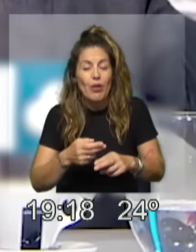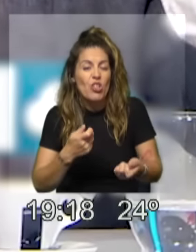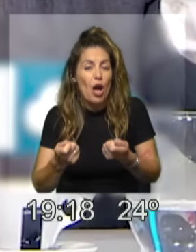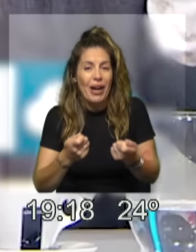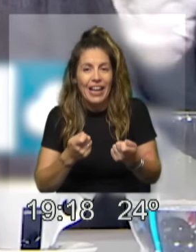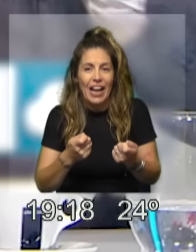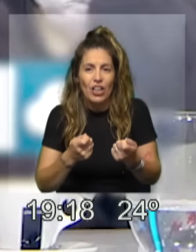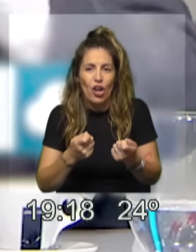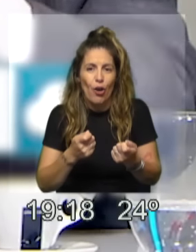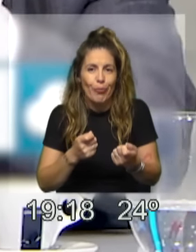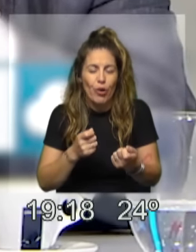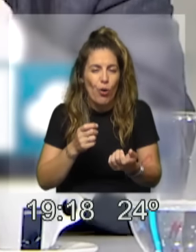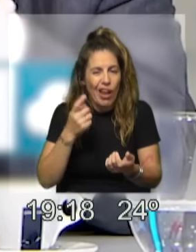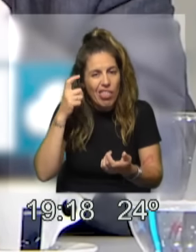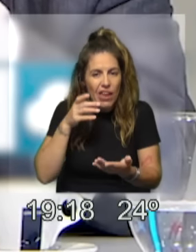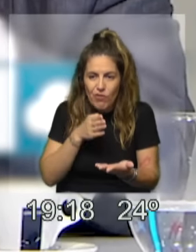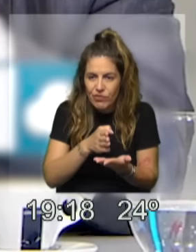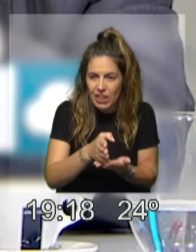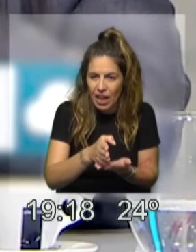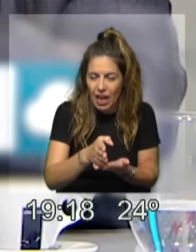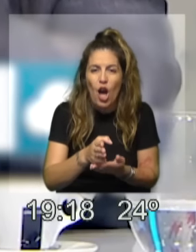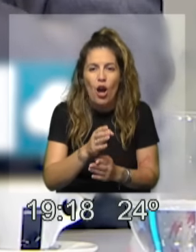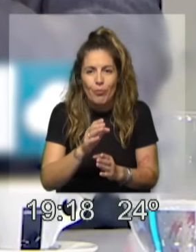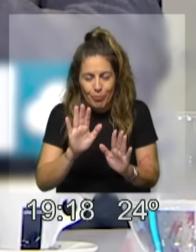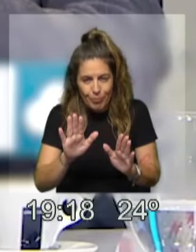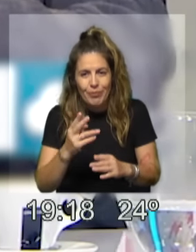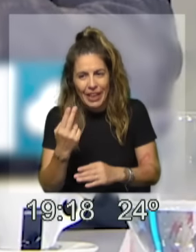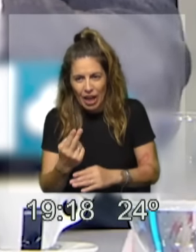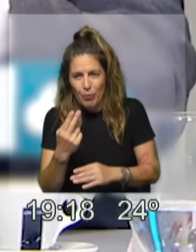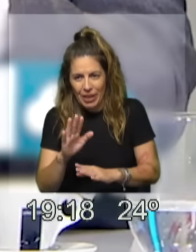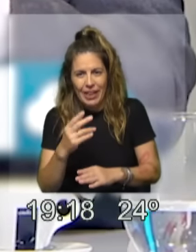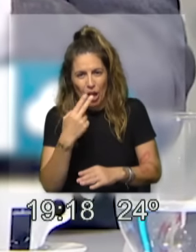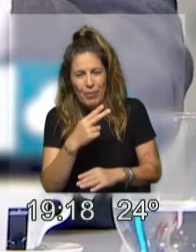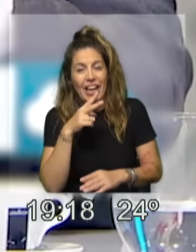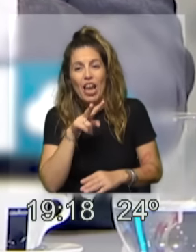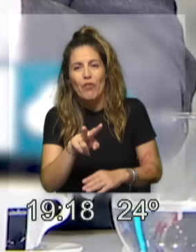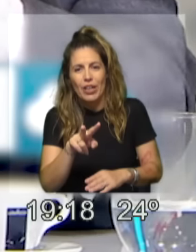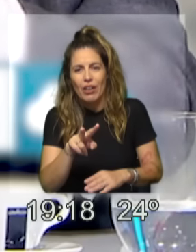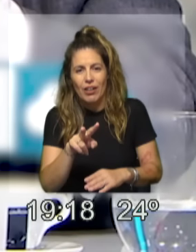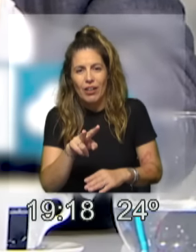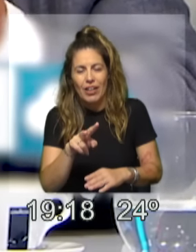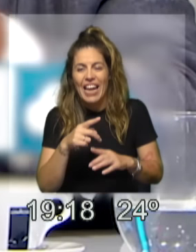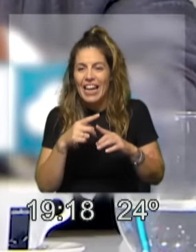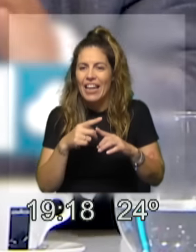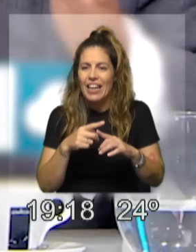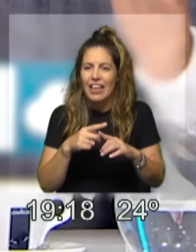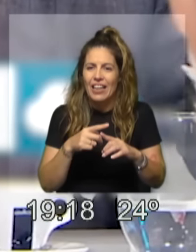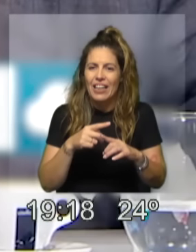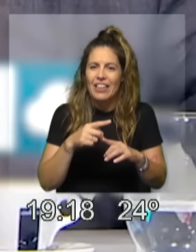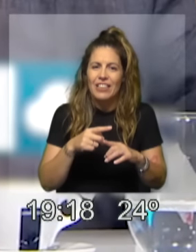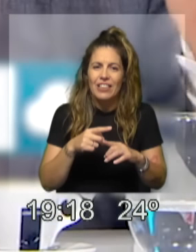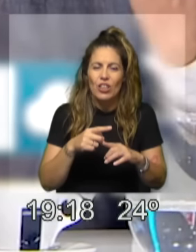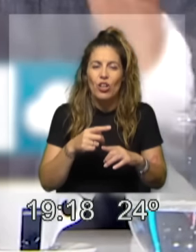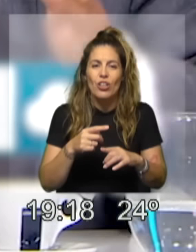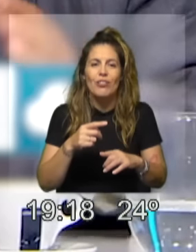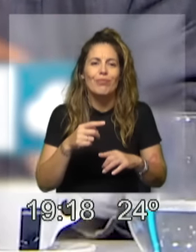esquemas flechados. Pero, podemos aceptar... Déjeme la compañera que la veo. Ya la veo con esto aspecto. Hace ya sacó la katana.